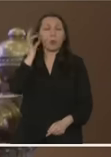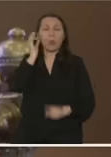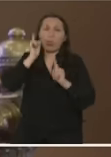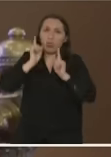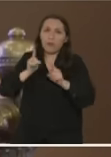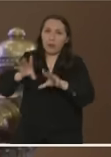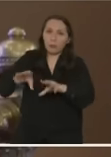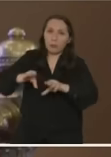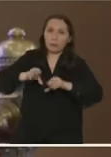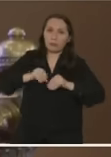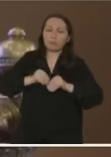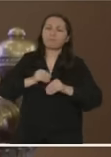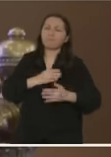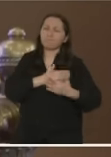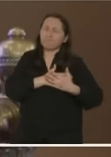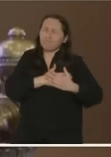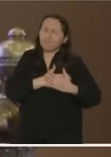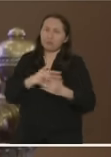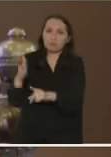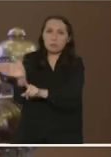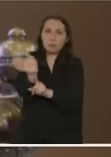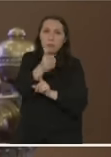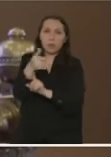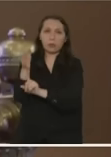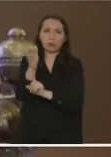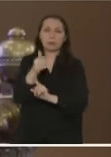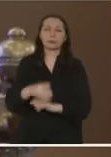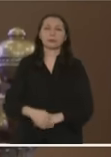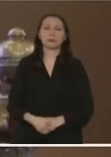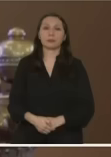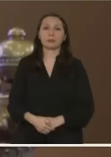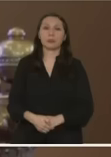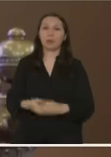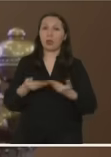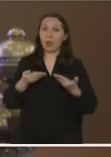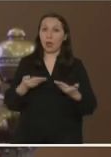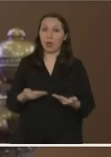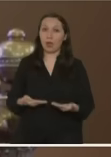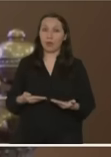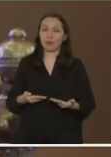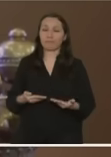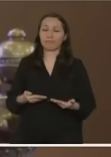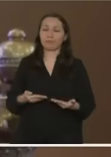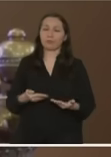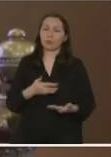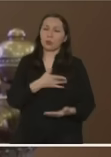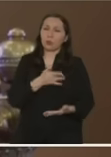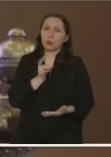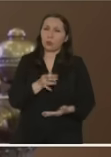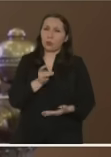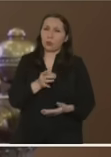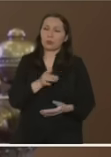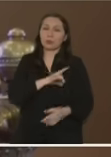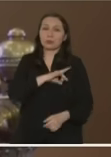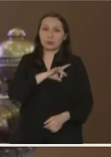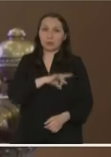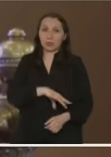debemos hacer nuestras con sincero patriotismo. En estos momentos dolorosos para